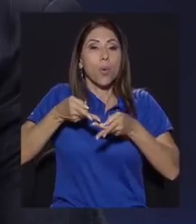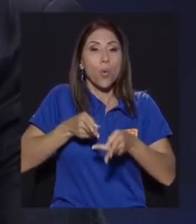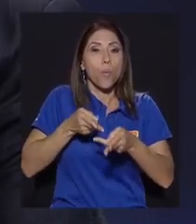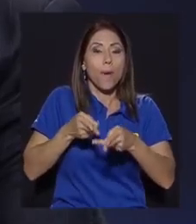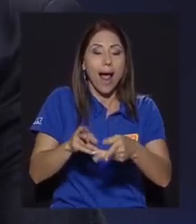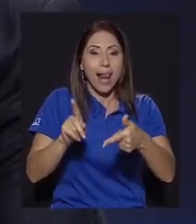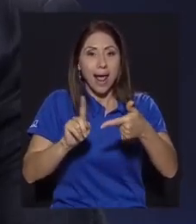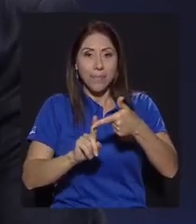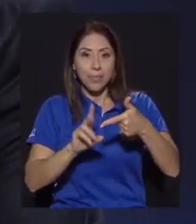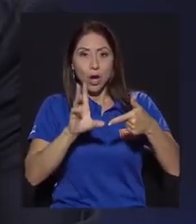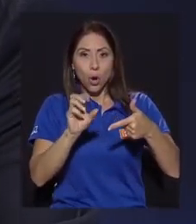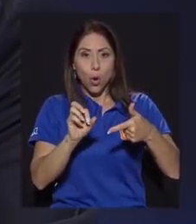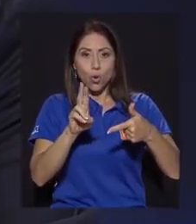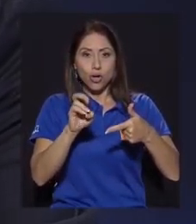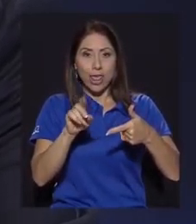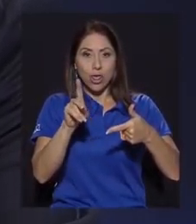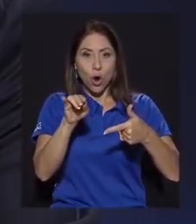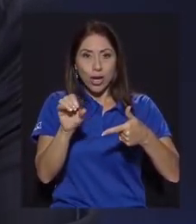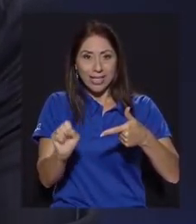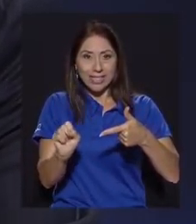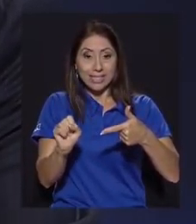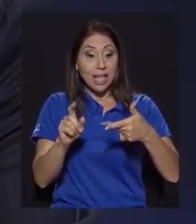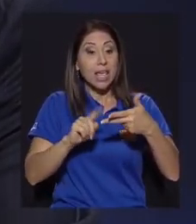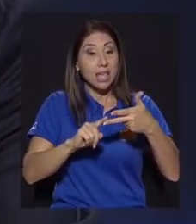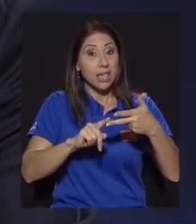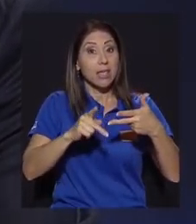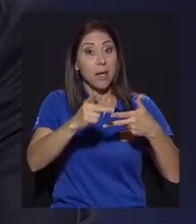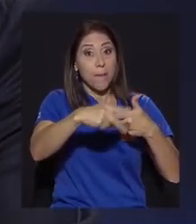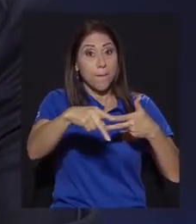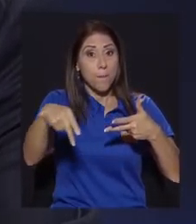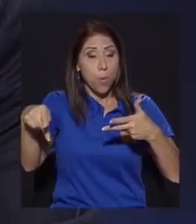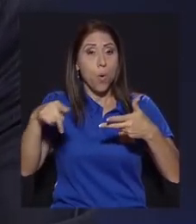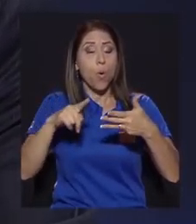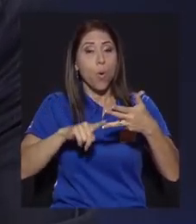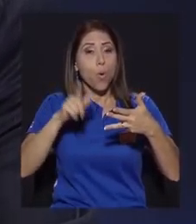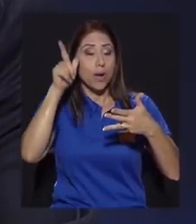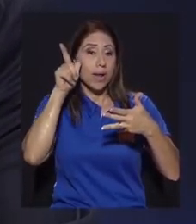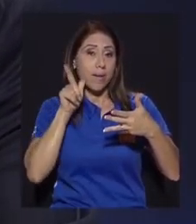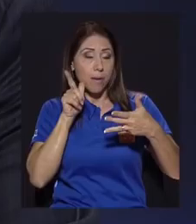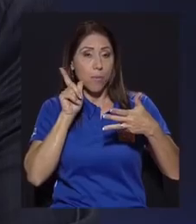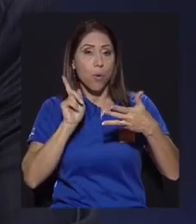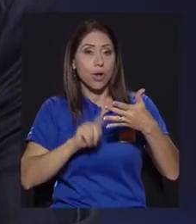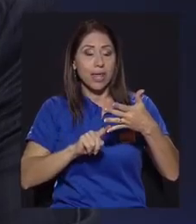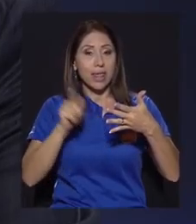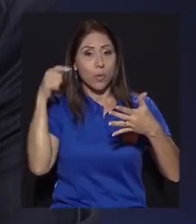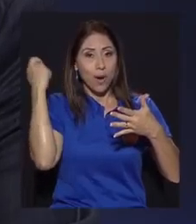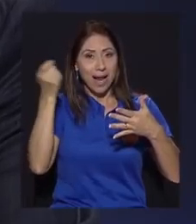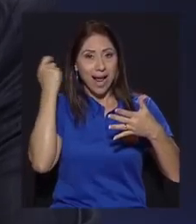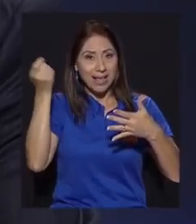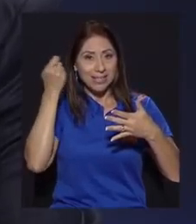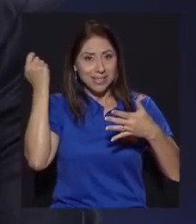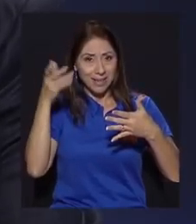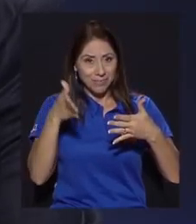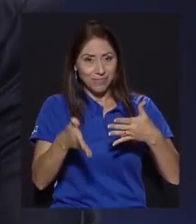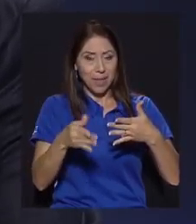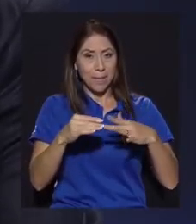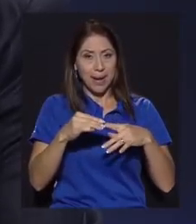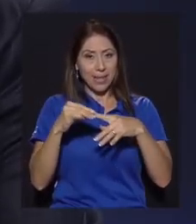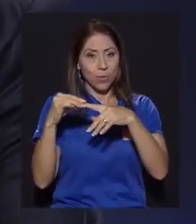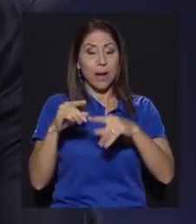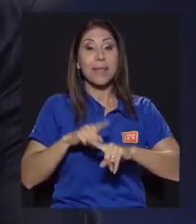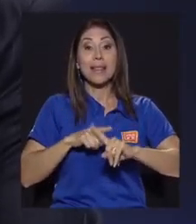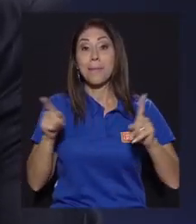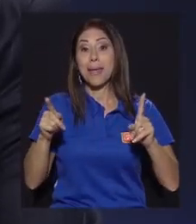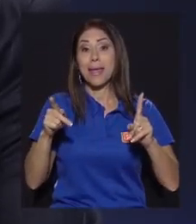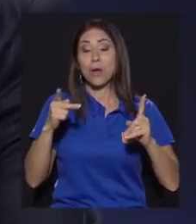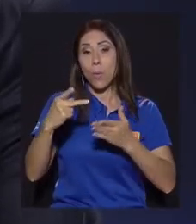corredores y de las provincias marítimas de puntarenas de limón y de guanacaste particularmente pero la